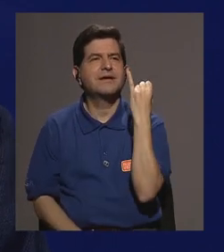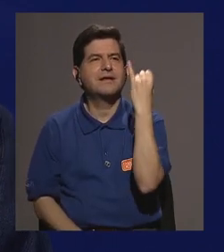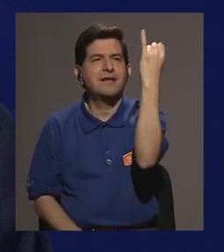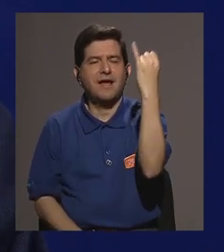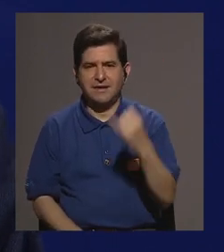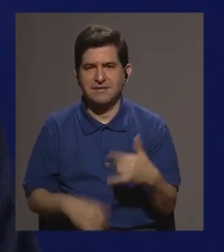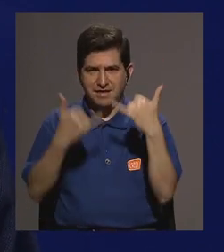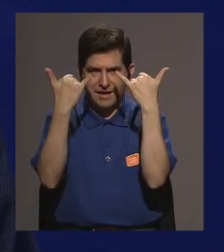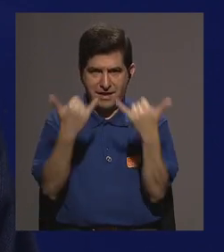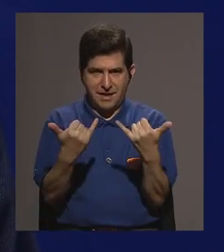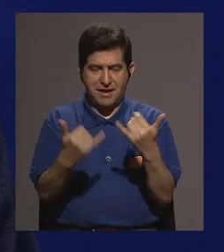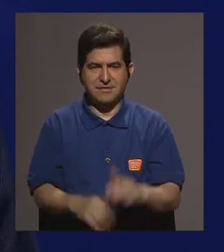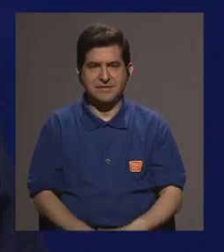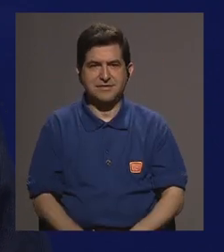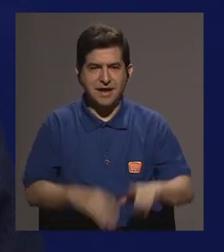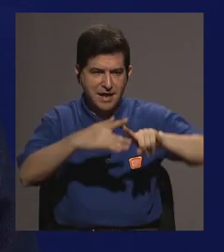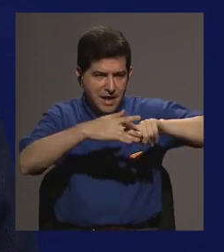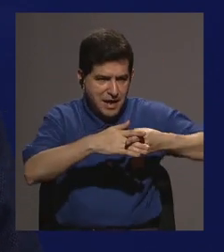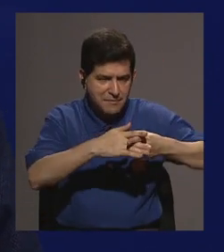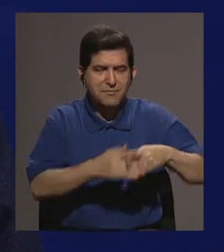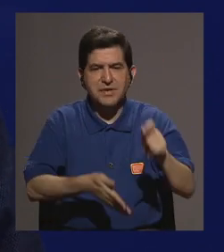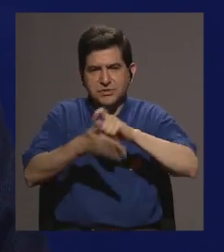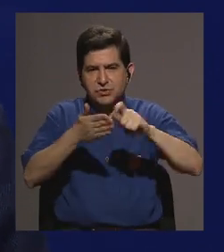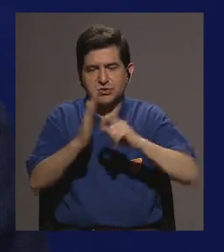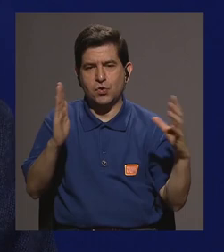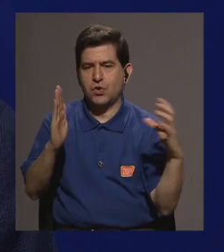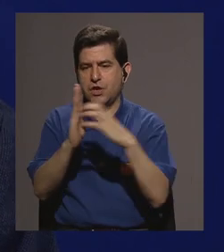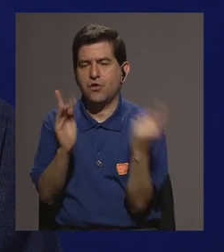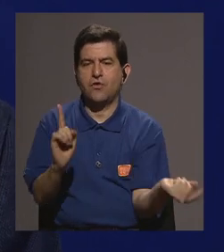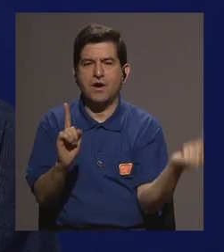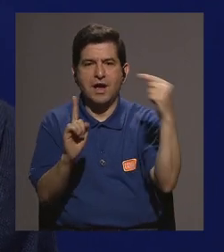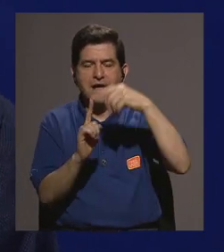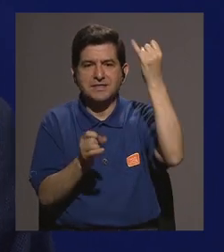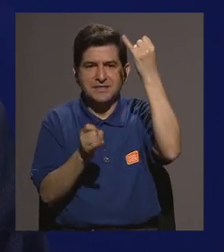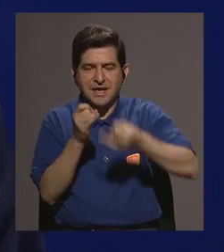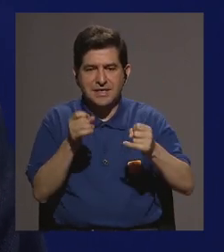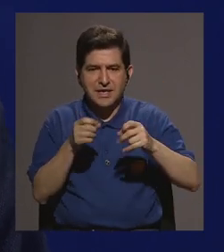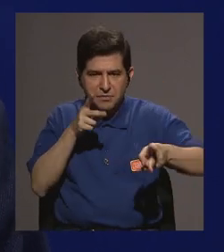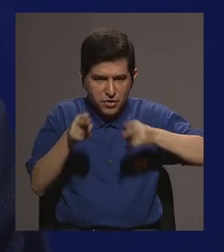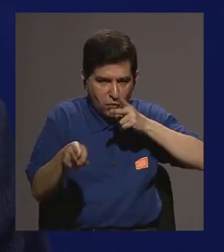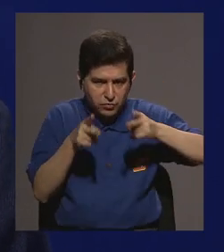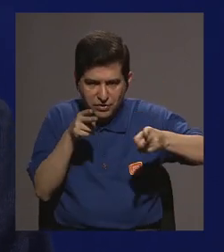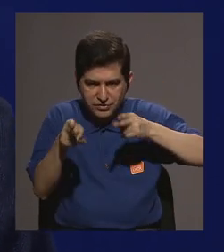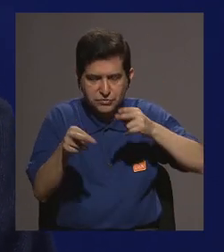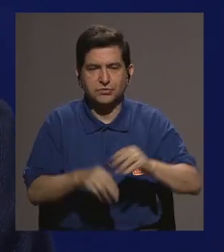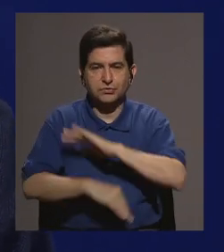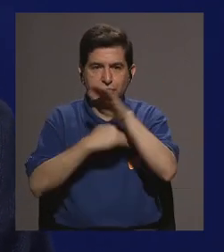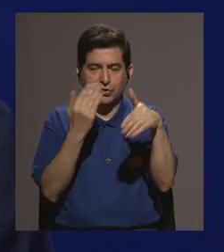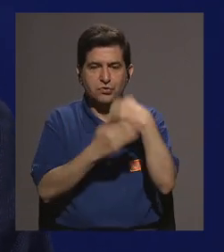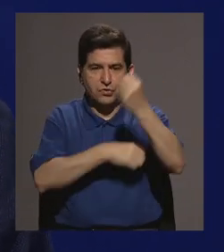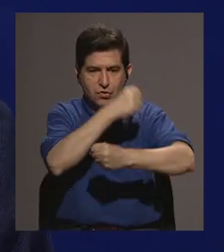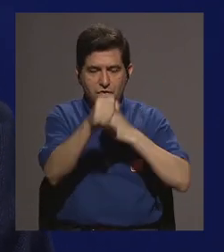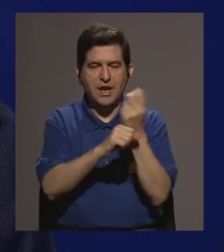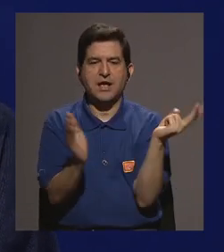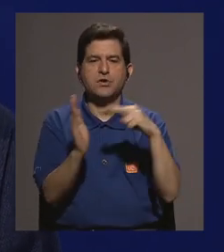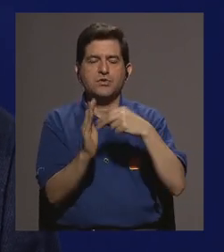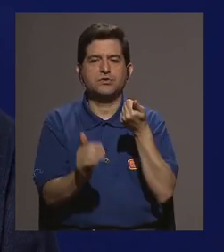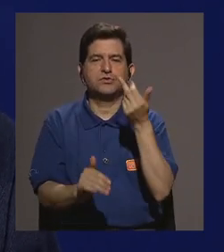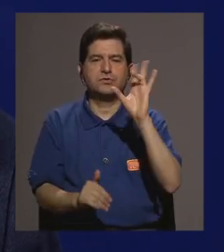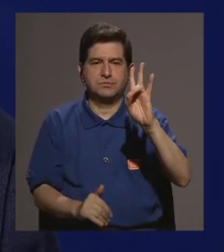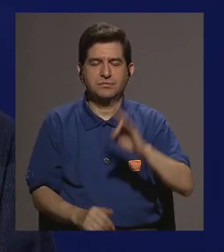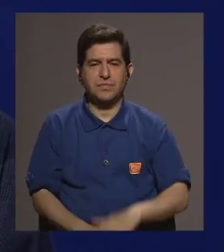ideó la idea se note comenzó a crear el guión hasta que se termina la edición entonces todo el año